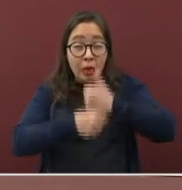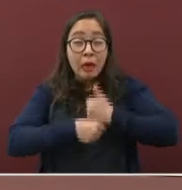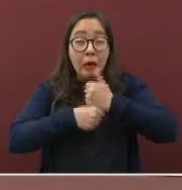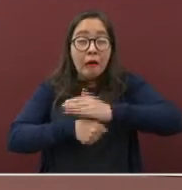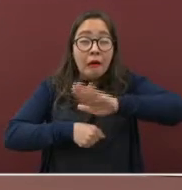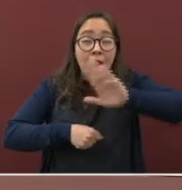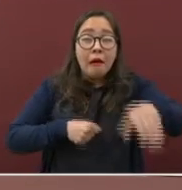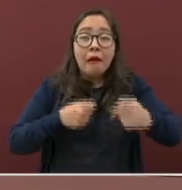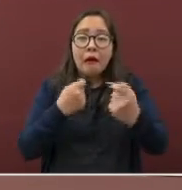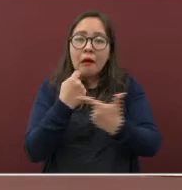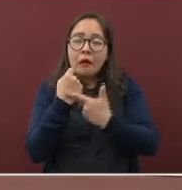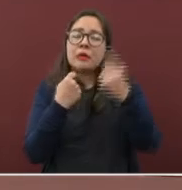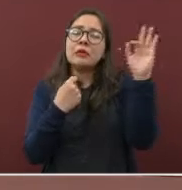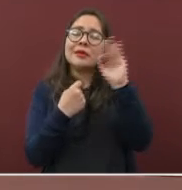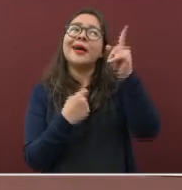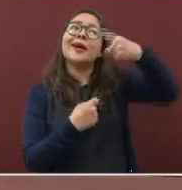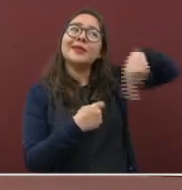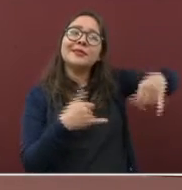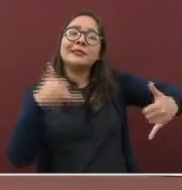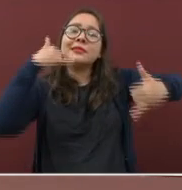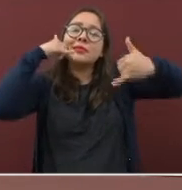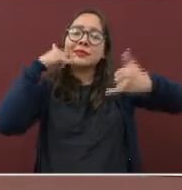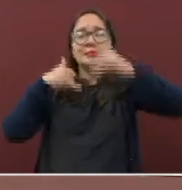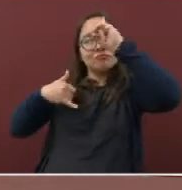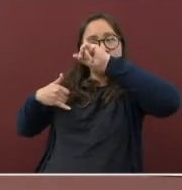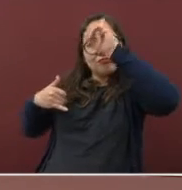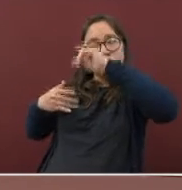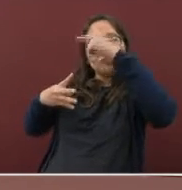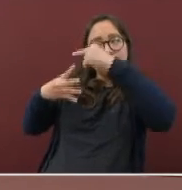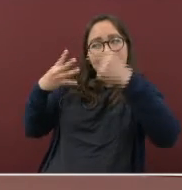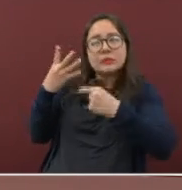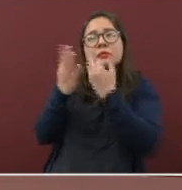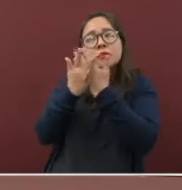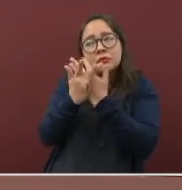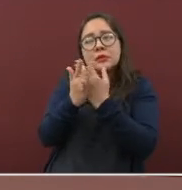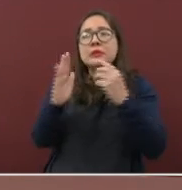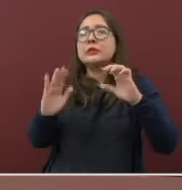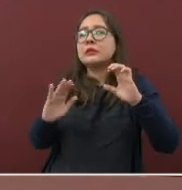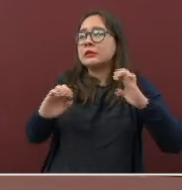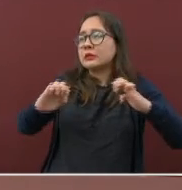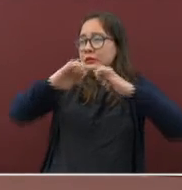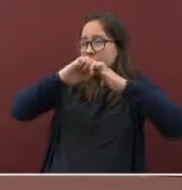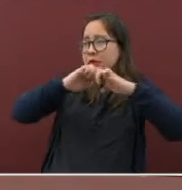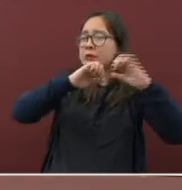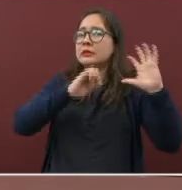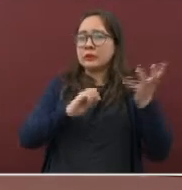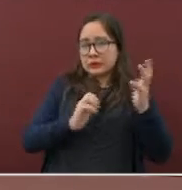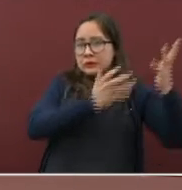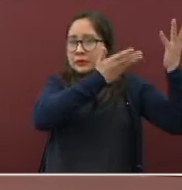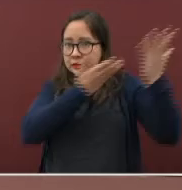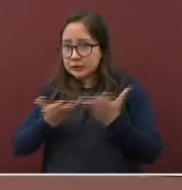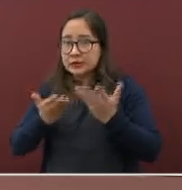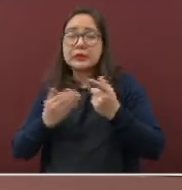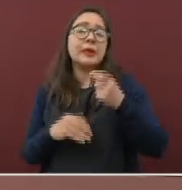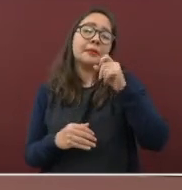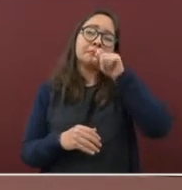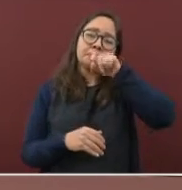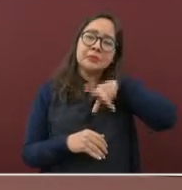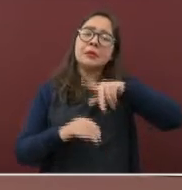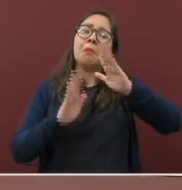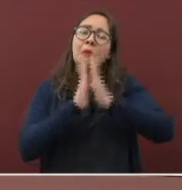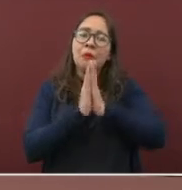darán algunas indicaciones para llevarlas a cabo en tanto llega el servicio de emergencia debes procurar hacerlas